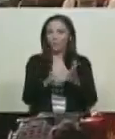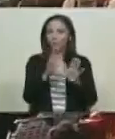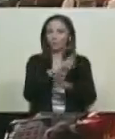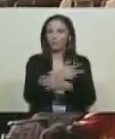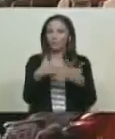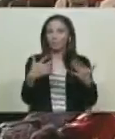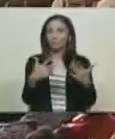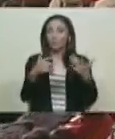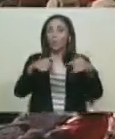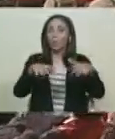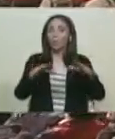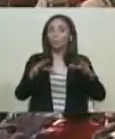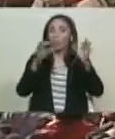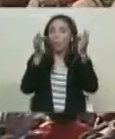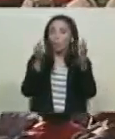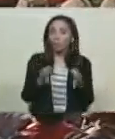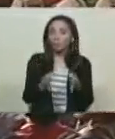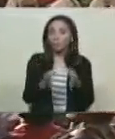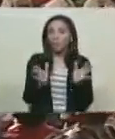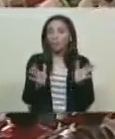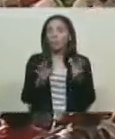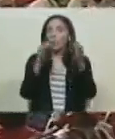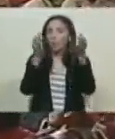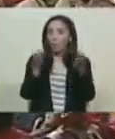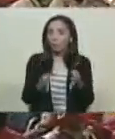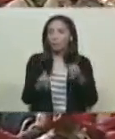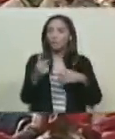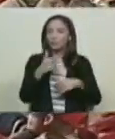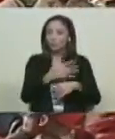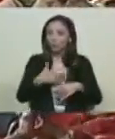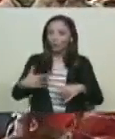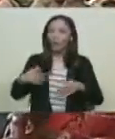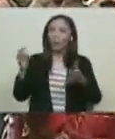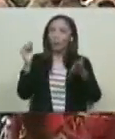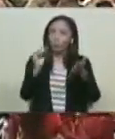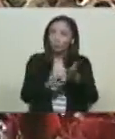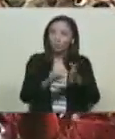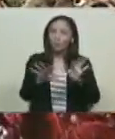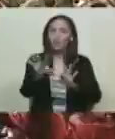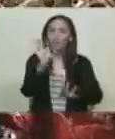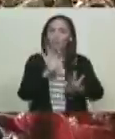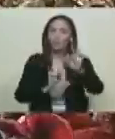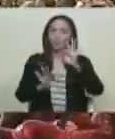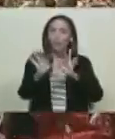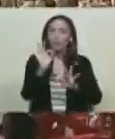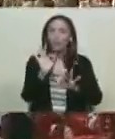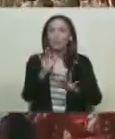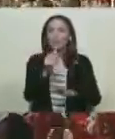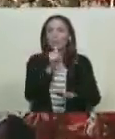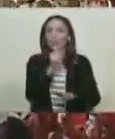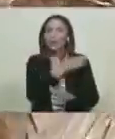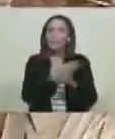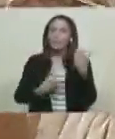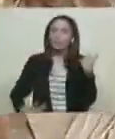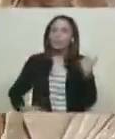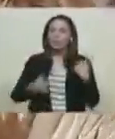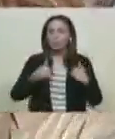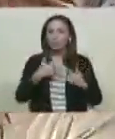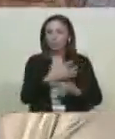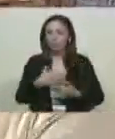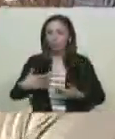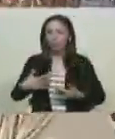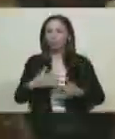haber aceptado oficial y públicamente ser candidato presidencial de la clase obrera venezolana y de las fuerzas